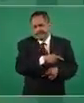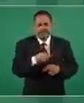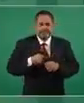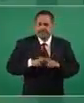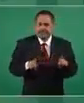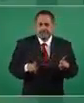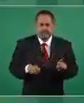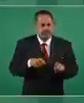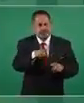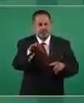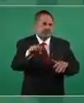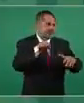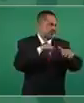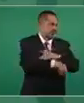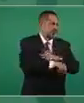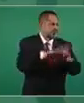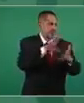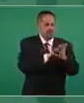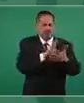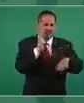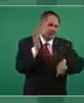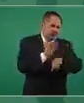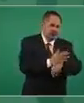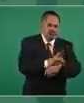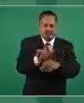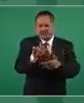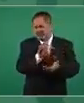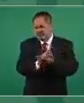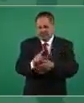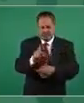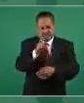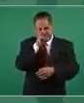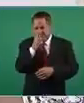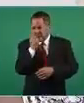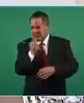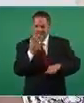de cárceles, leyes más severas.